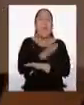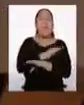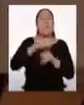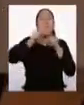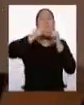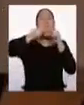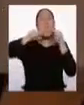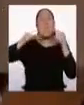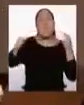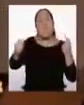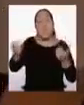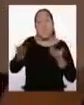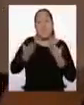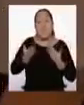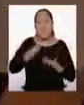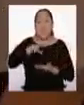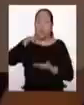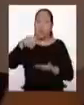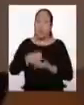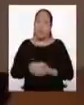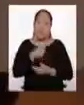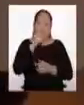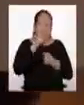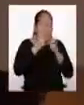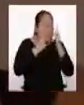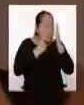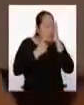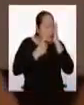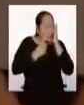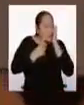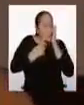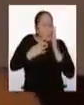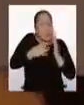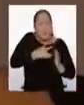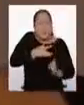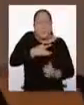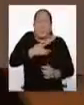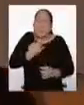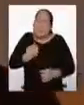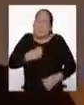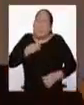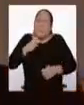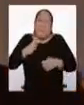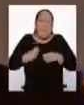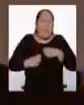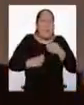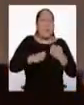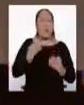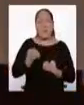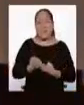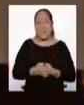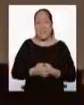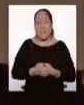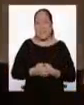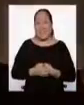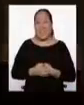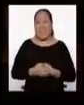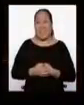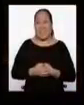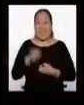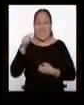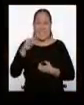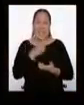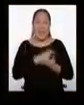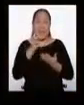donde todos entramos en un llanto criminal, simplemente de la emoción, y es así como